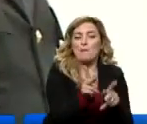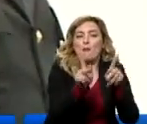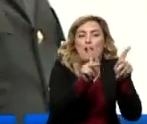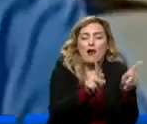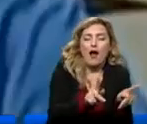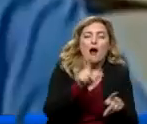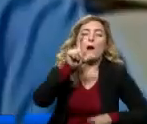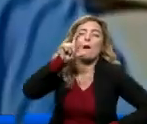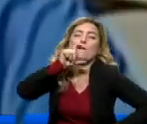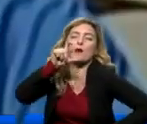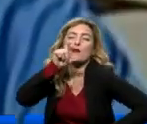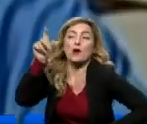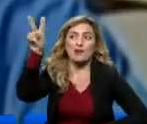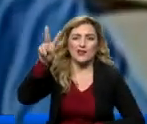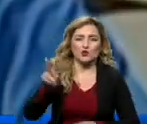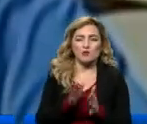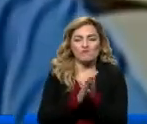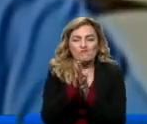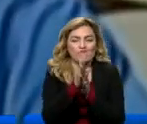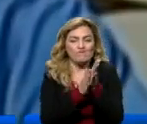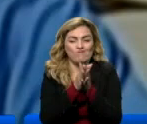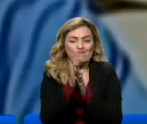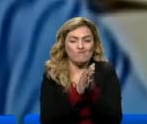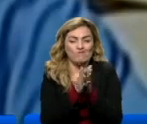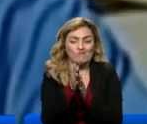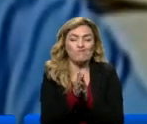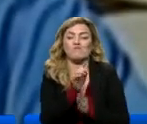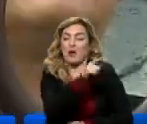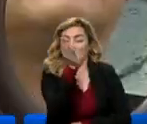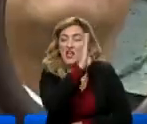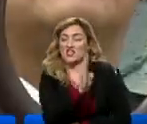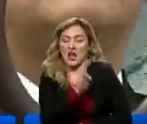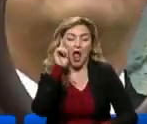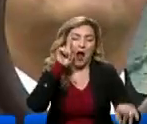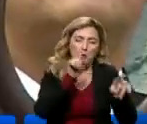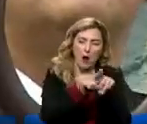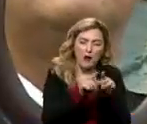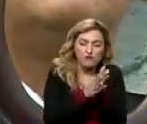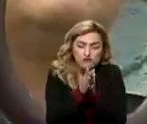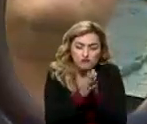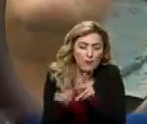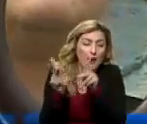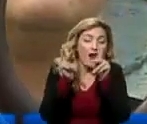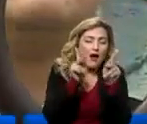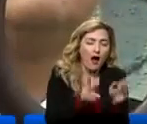de Nicolás Maduro en la región, definido en el foro de Sao Paulo. ¿Acaso no se ha hablado